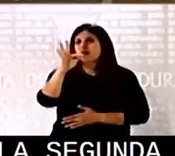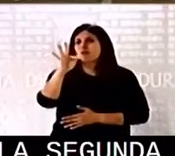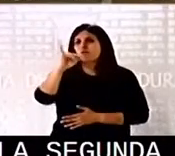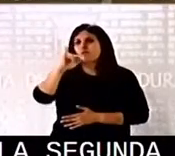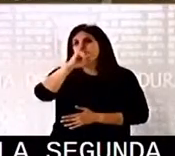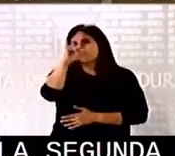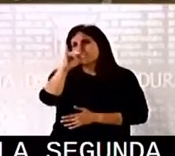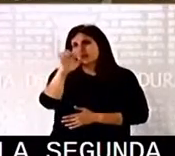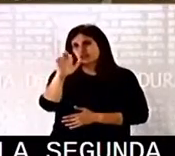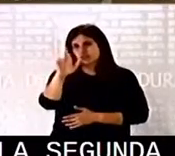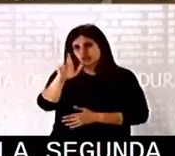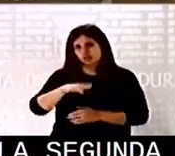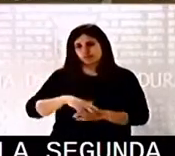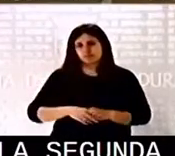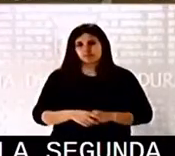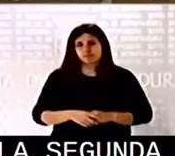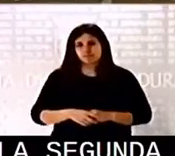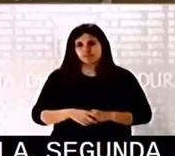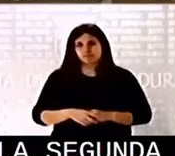Ahora bien,